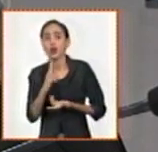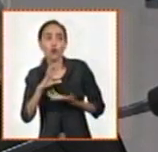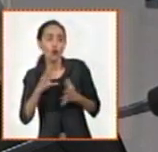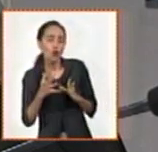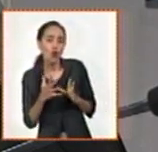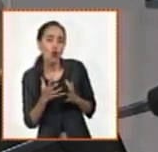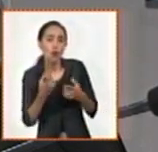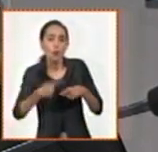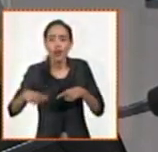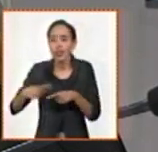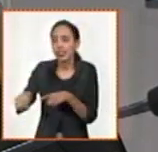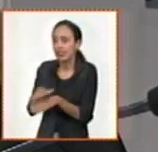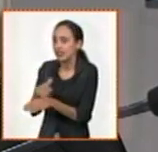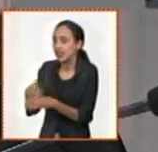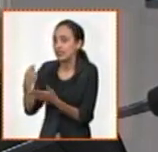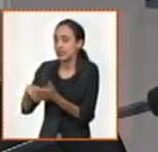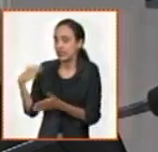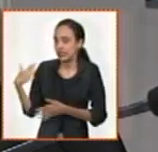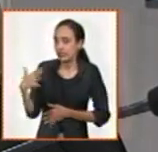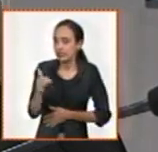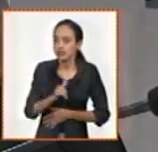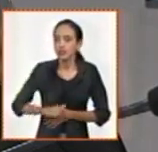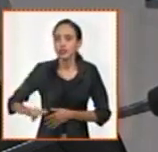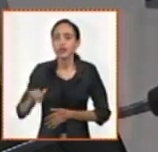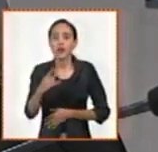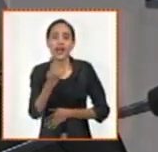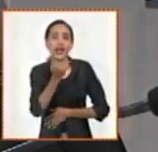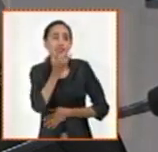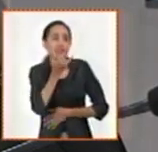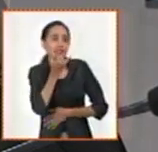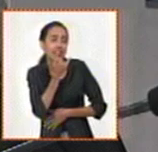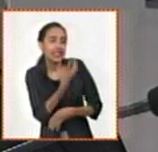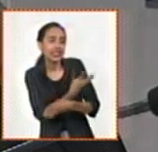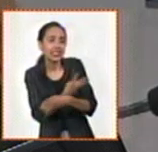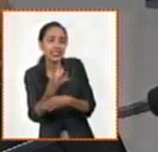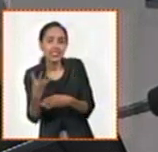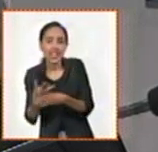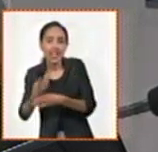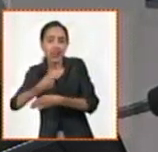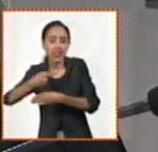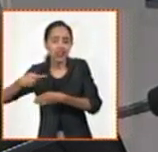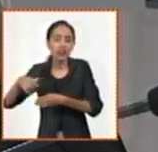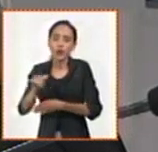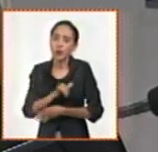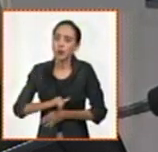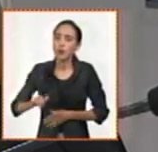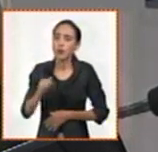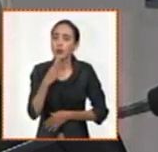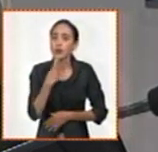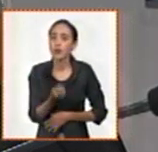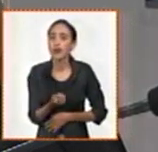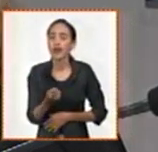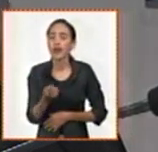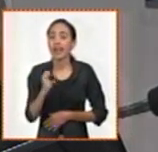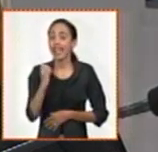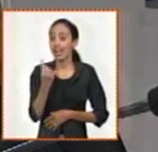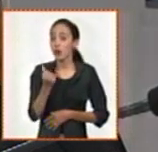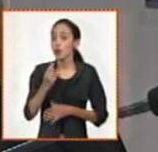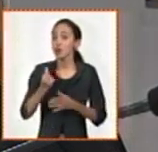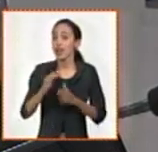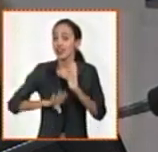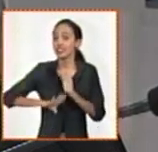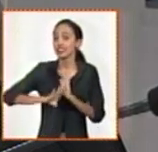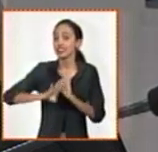de altos insumos, que son contaminantes, pero que además generan un movimiento económico monetario